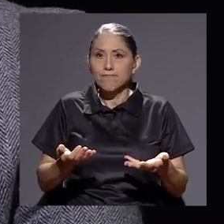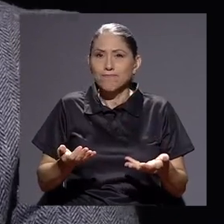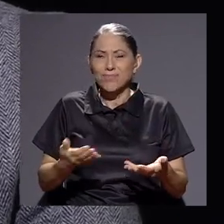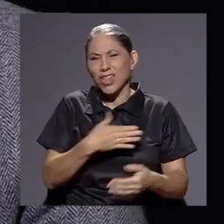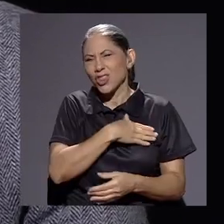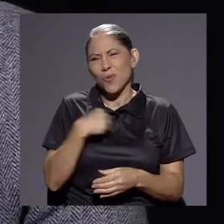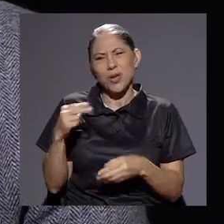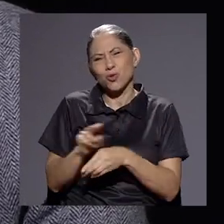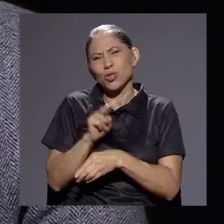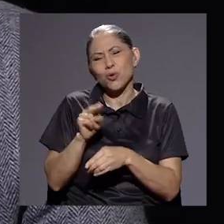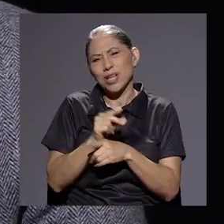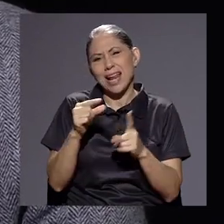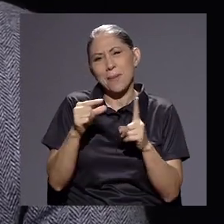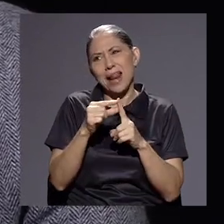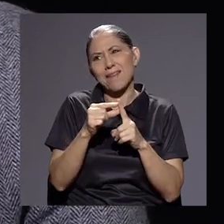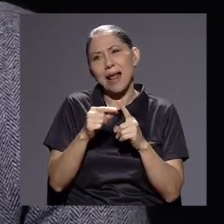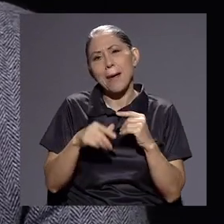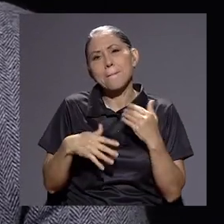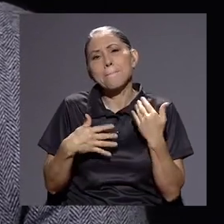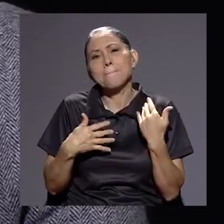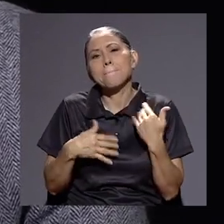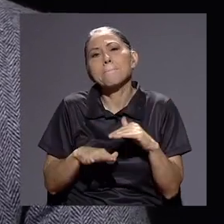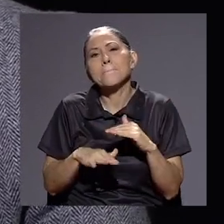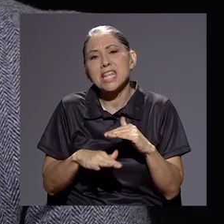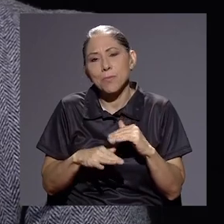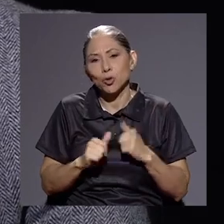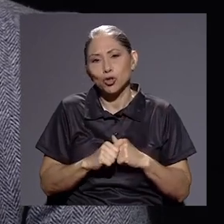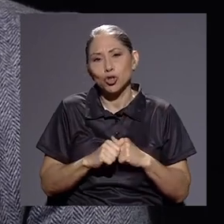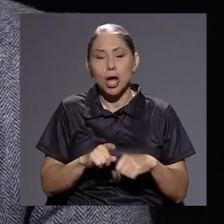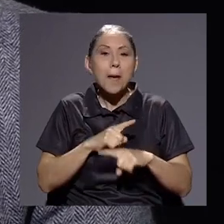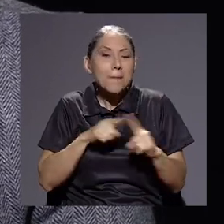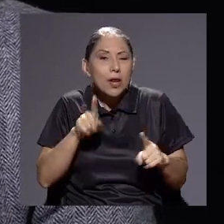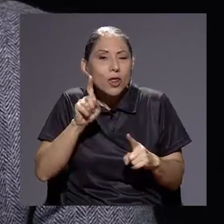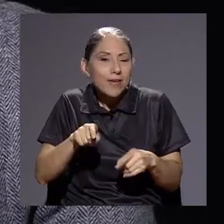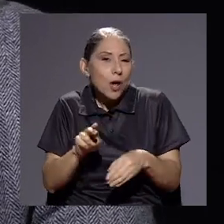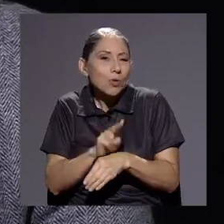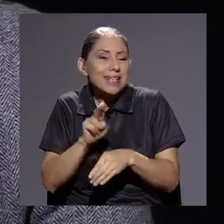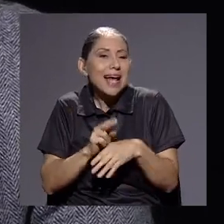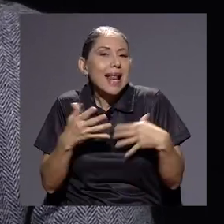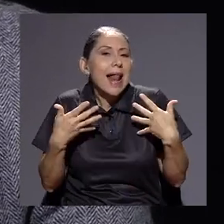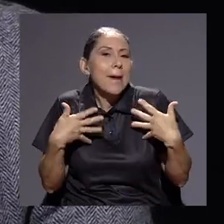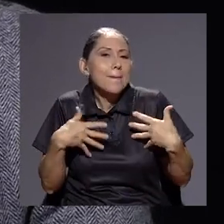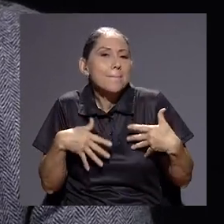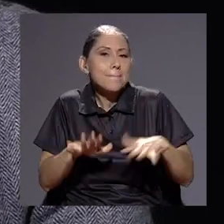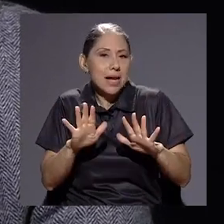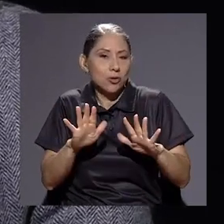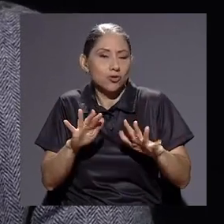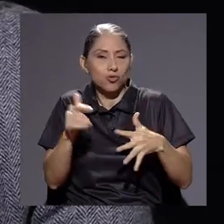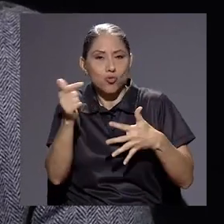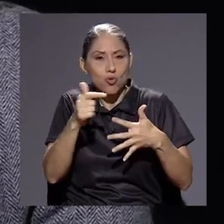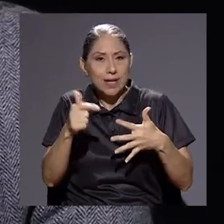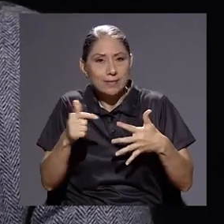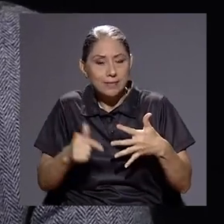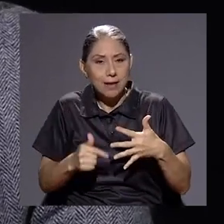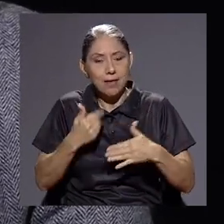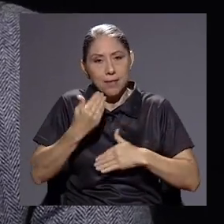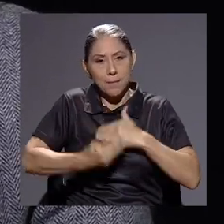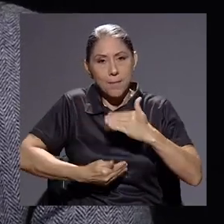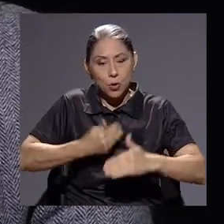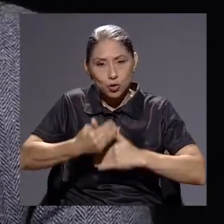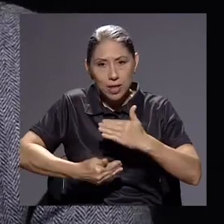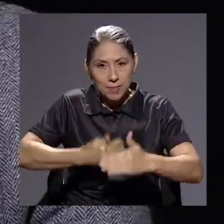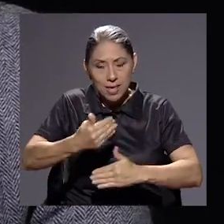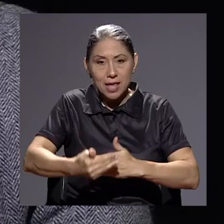no me gusta usar la palabra mínimos, pero sí al menos, y le entiendo, una serie de procedimientos que